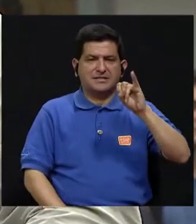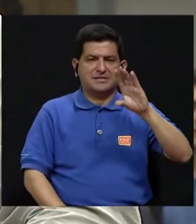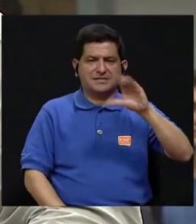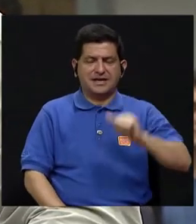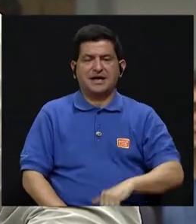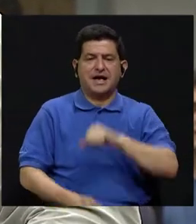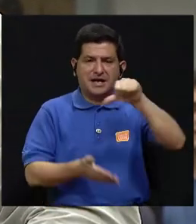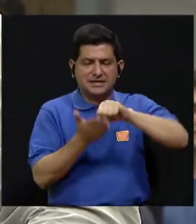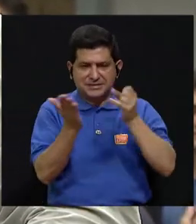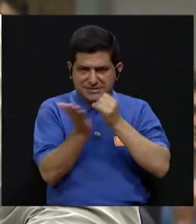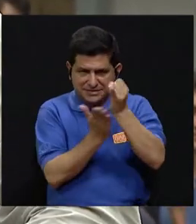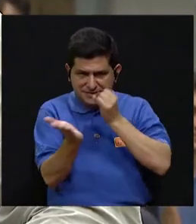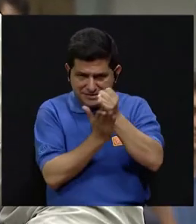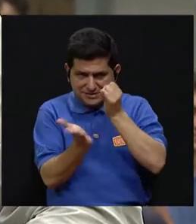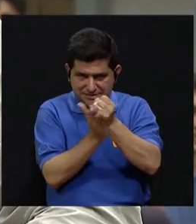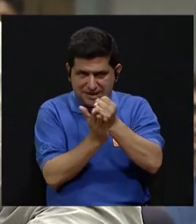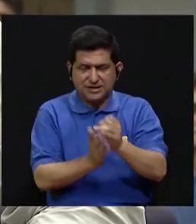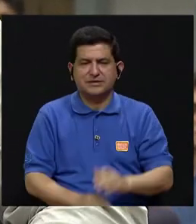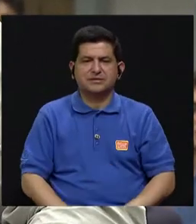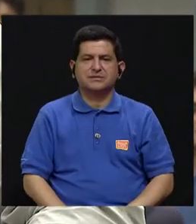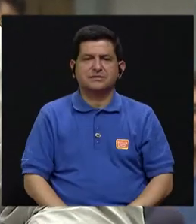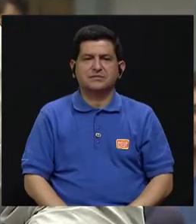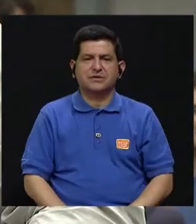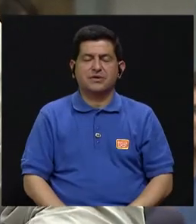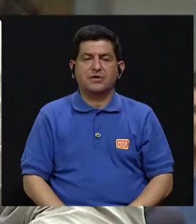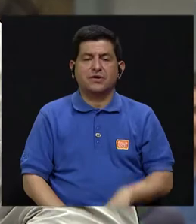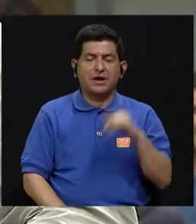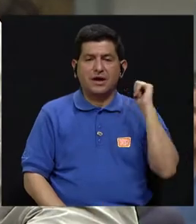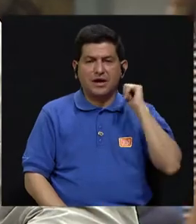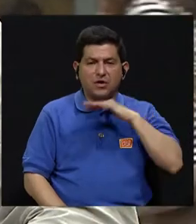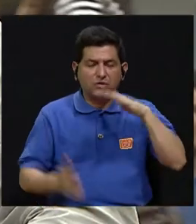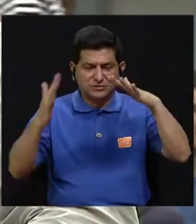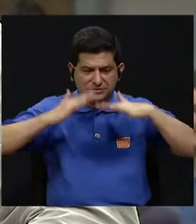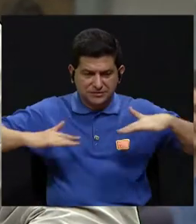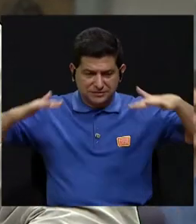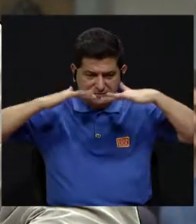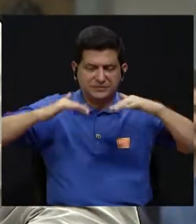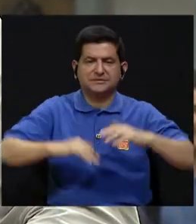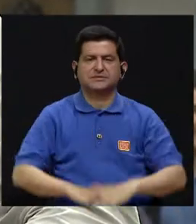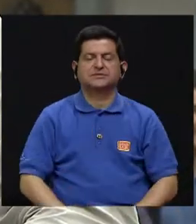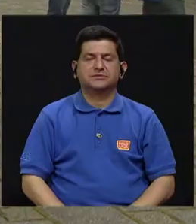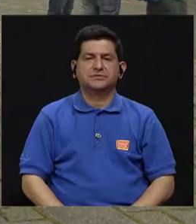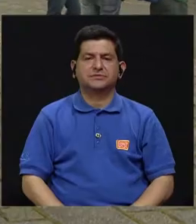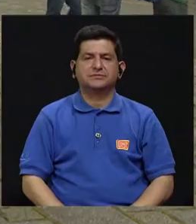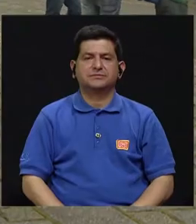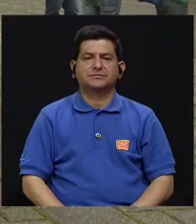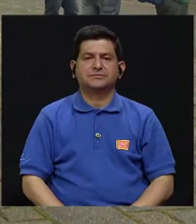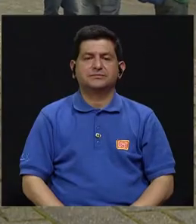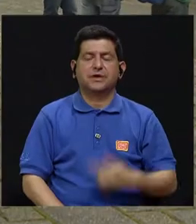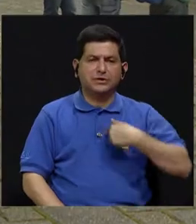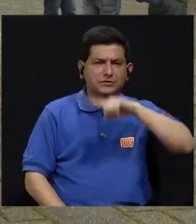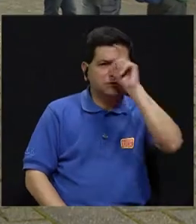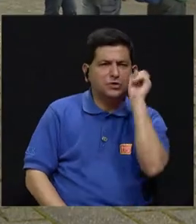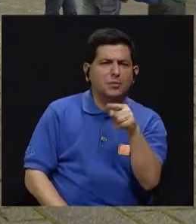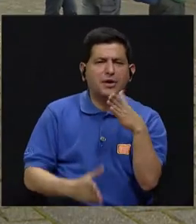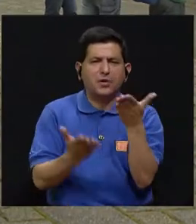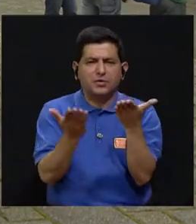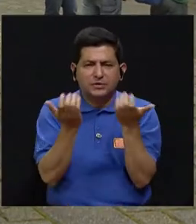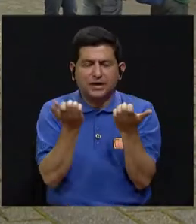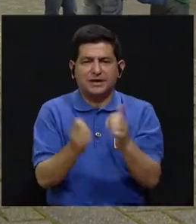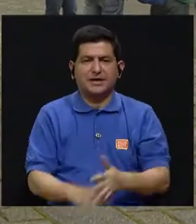SICA, el Centro de Investigación en Contaminación Ambiental. Don Johan, quería